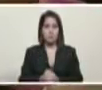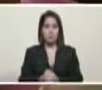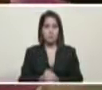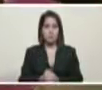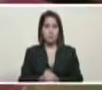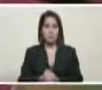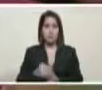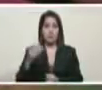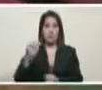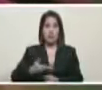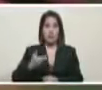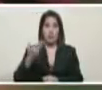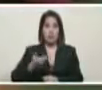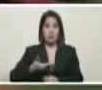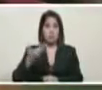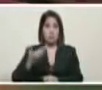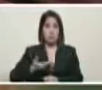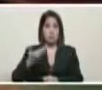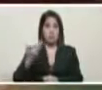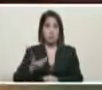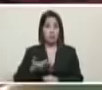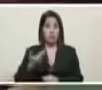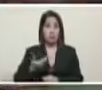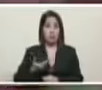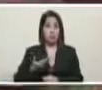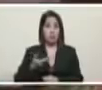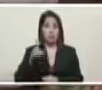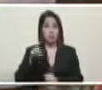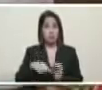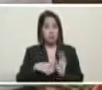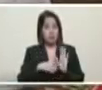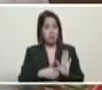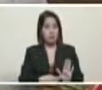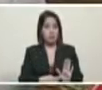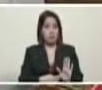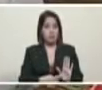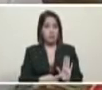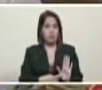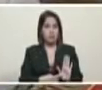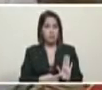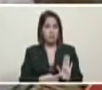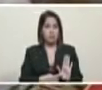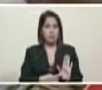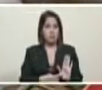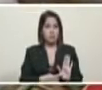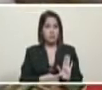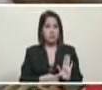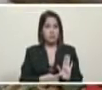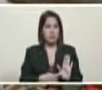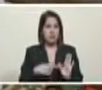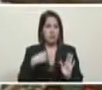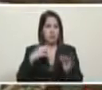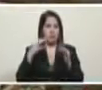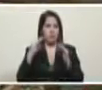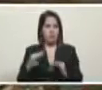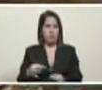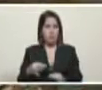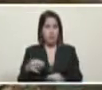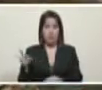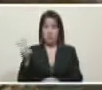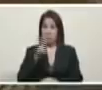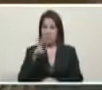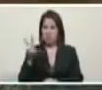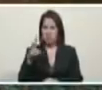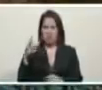Es importante también destacar lo que ha sido la posición firme de Venezuela